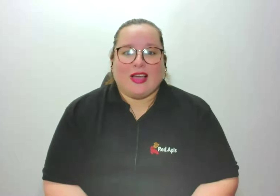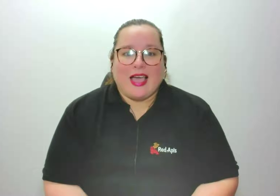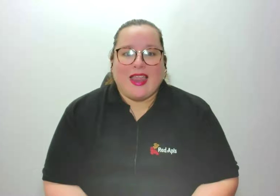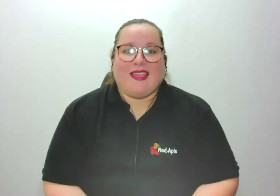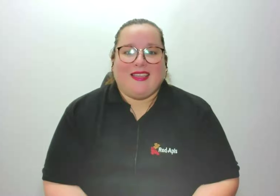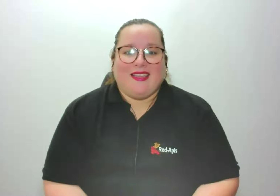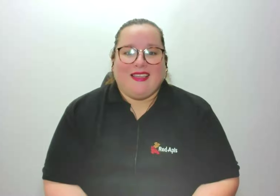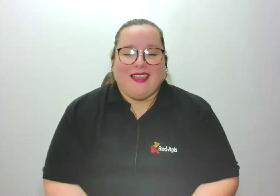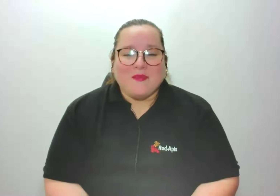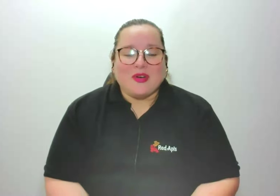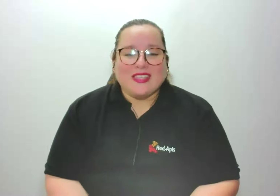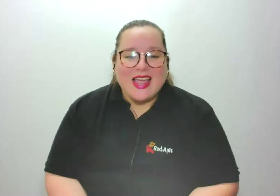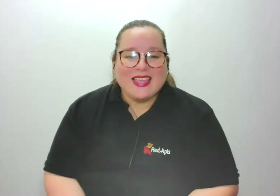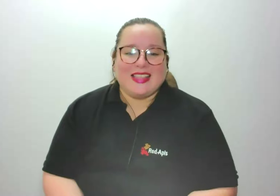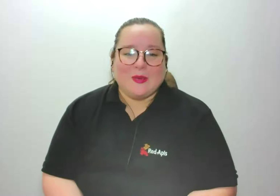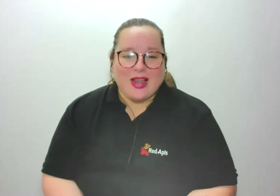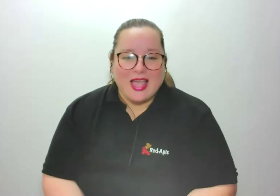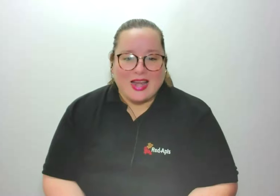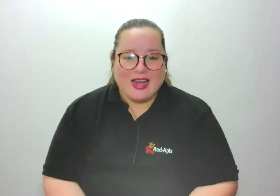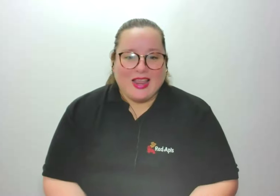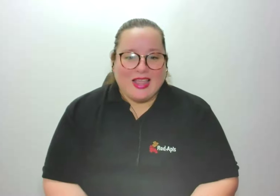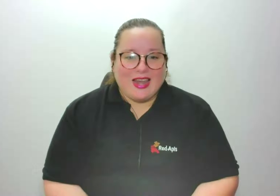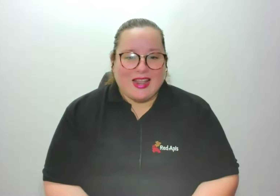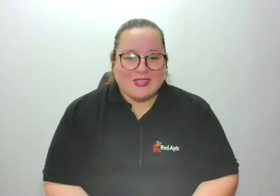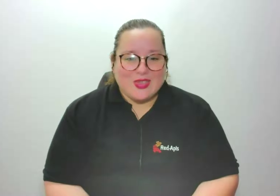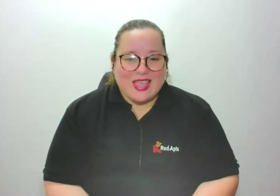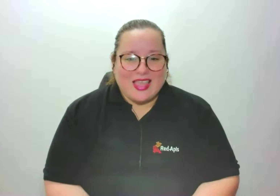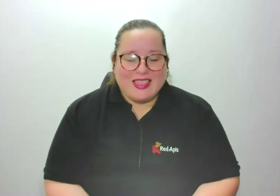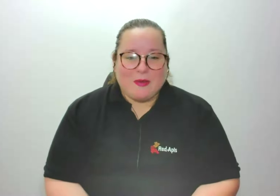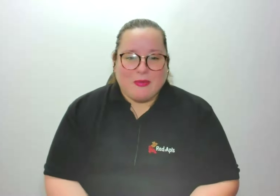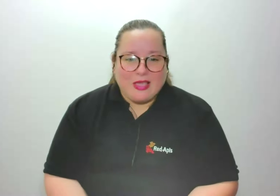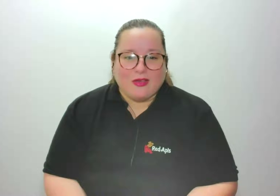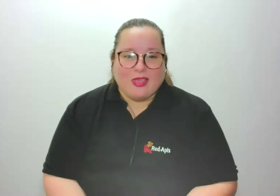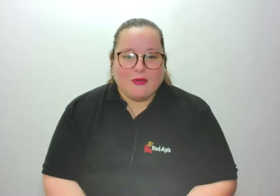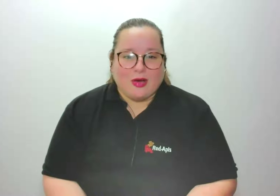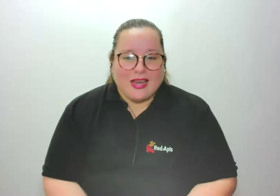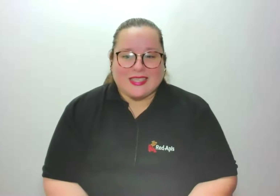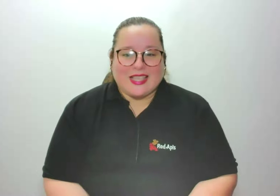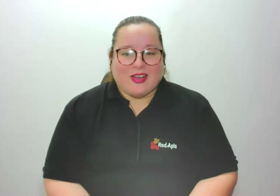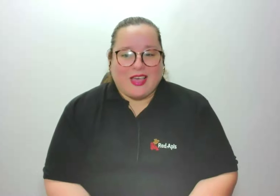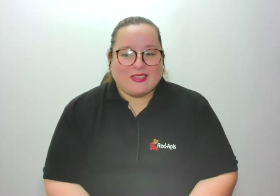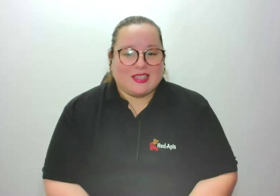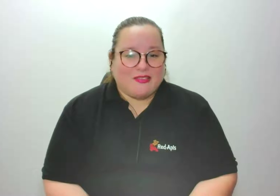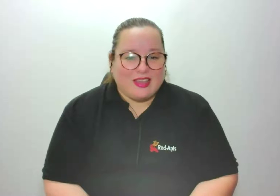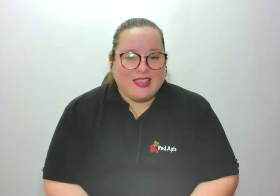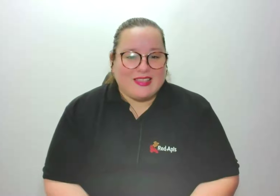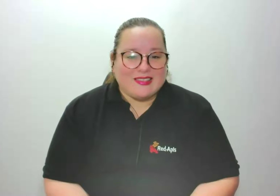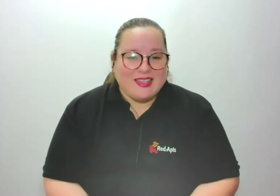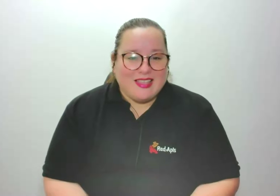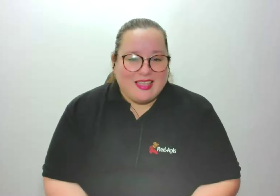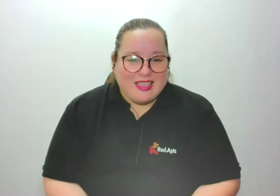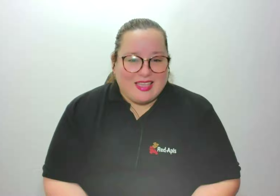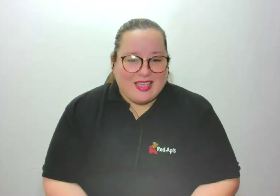hacerlo con cara, mostrar, gesticular, en el caso del pico, de dibujar si está enojado, si está